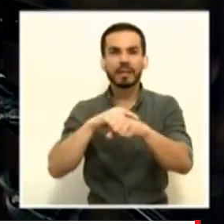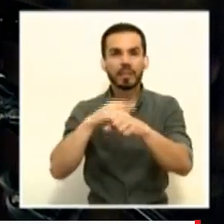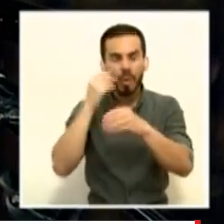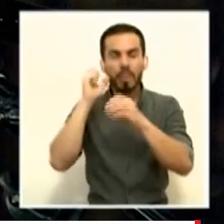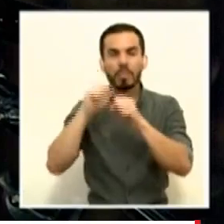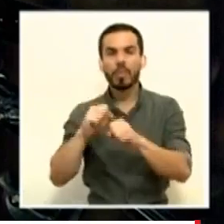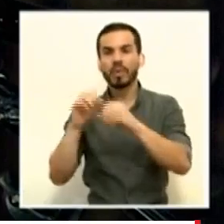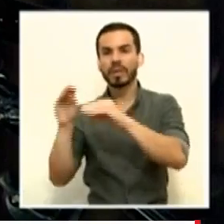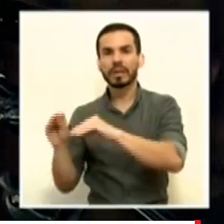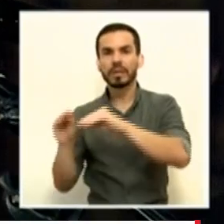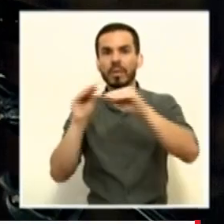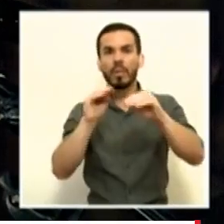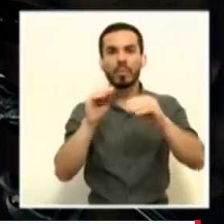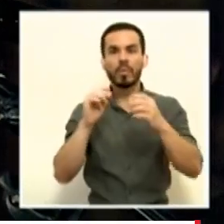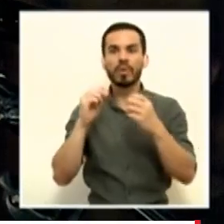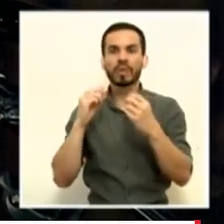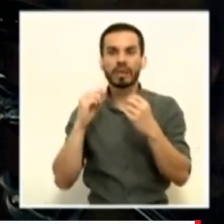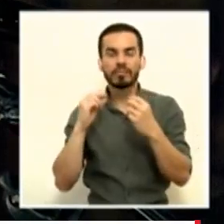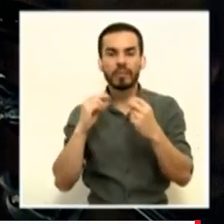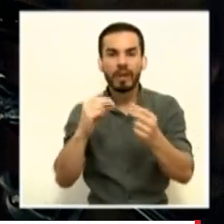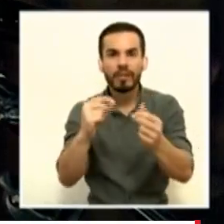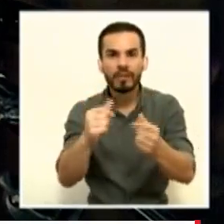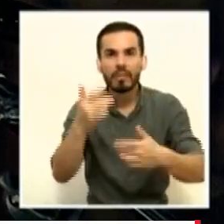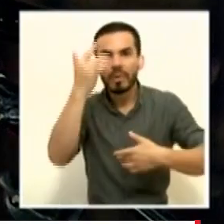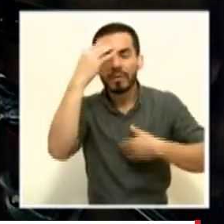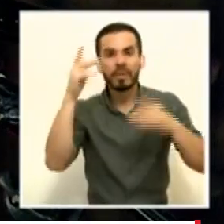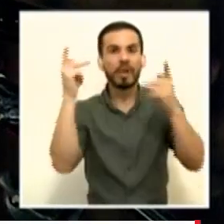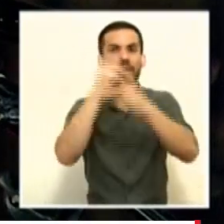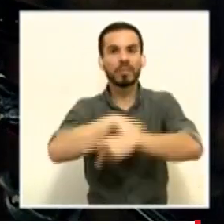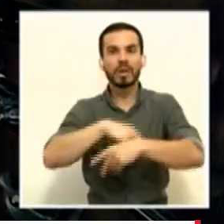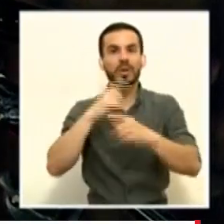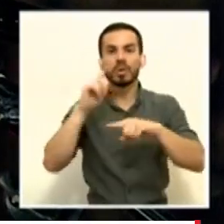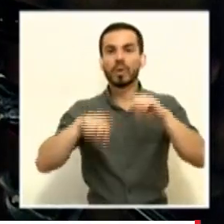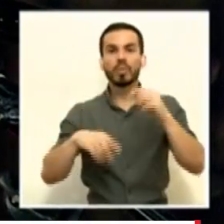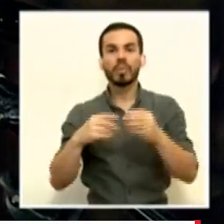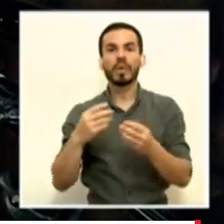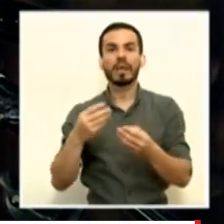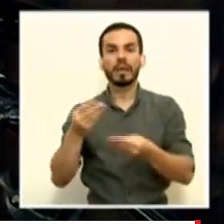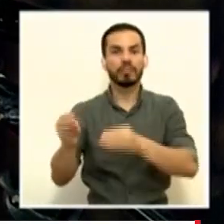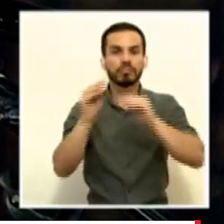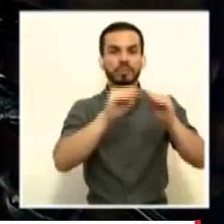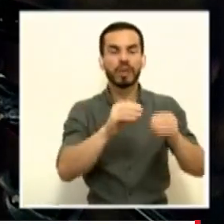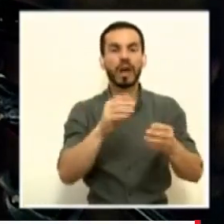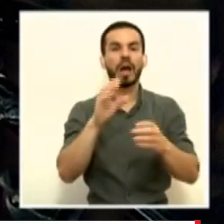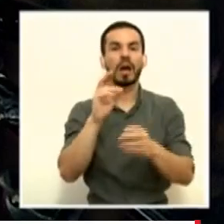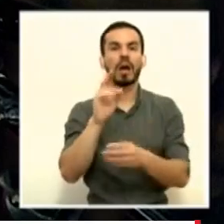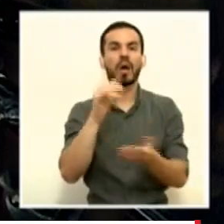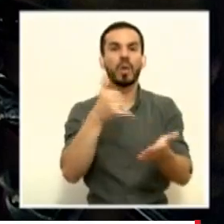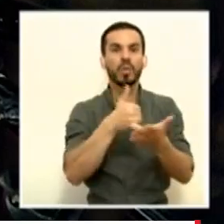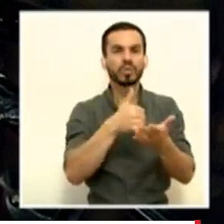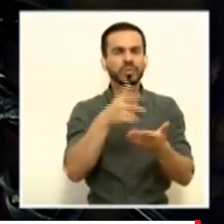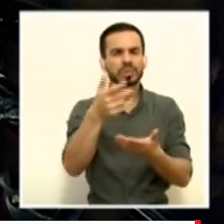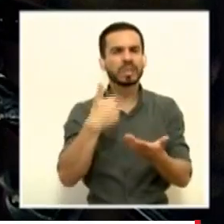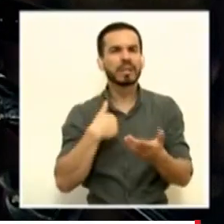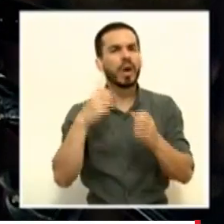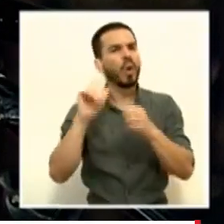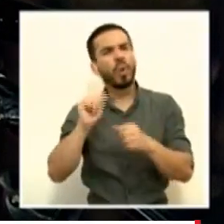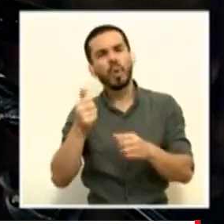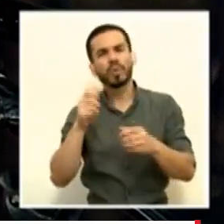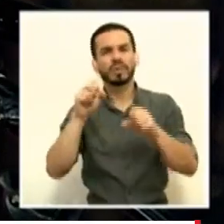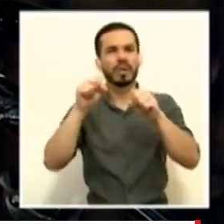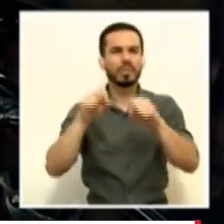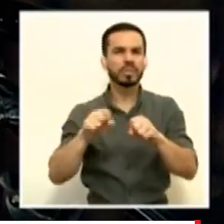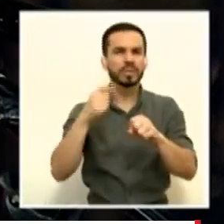a los pacientes porque empeoran muy súbitamente y no los pueden trasladar a servicios de UCI, y si ustedes están contemplando alguna otra